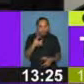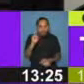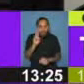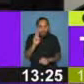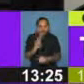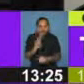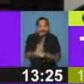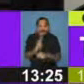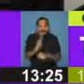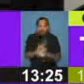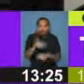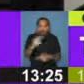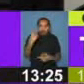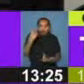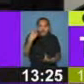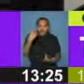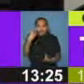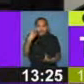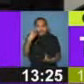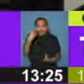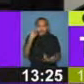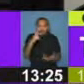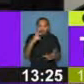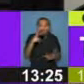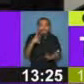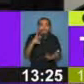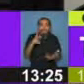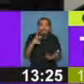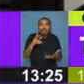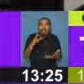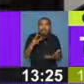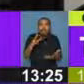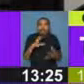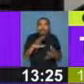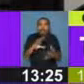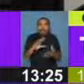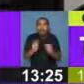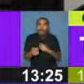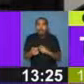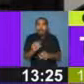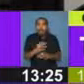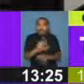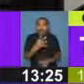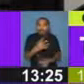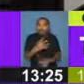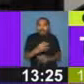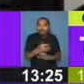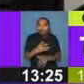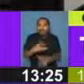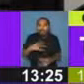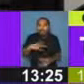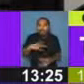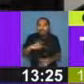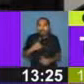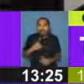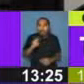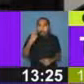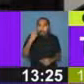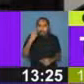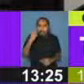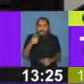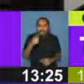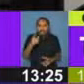que andan dando vuelta por ahí pensemos racionalmente cuando cuando piensen en esto también pasen